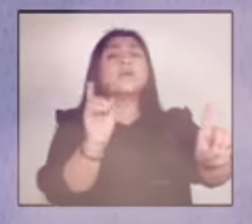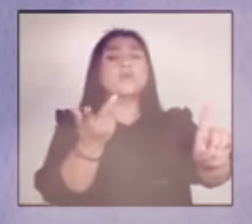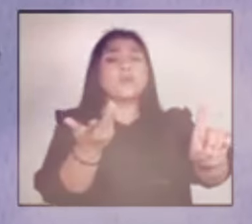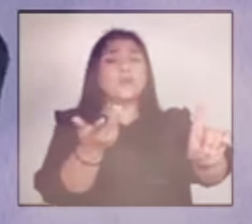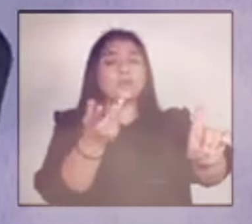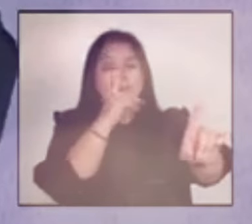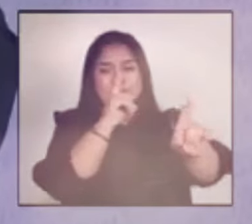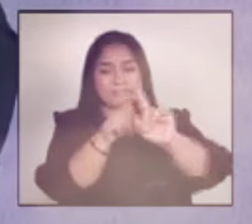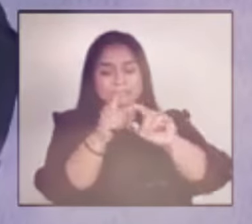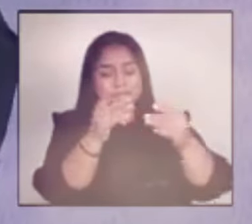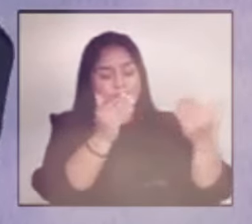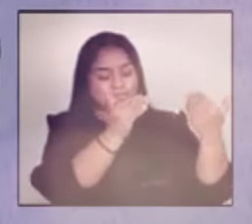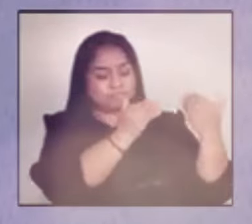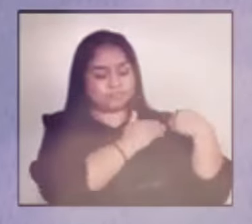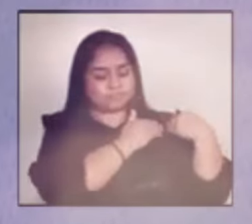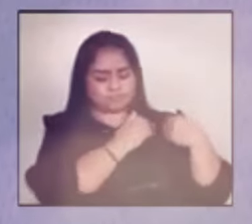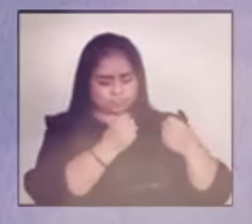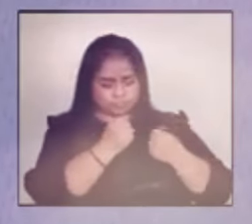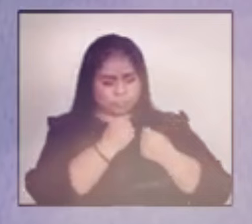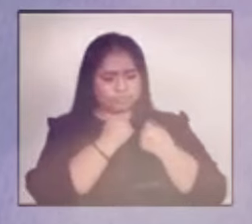compromiso firme.